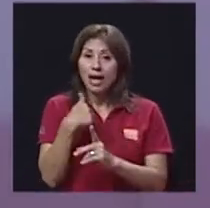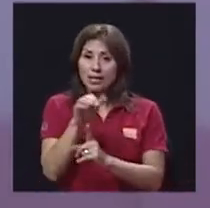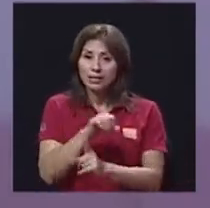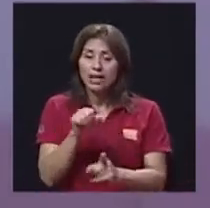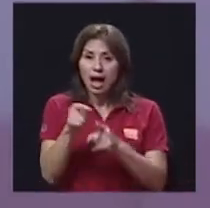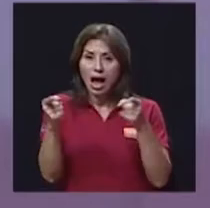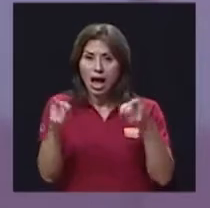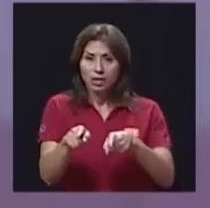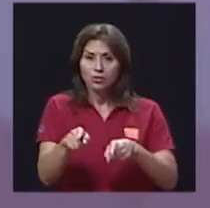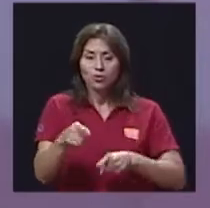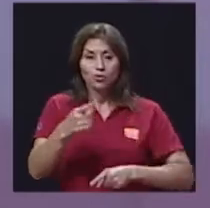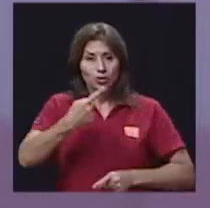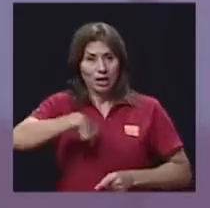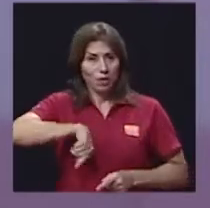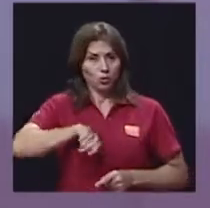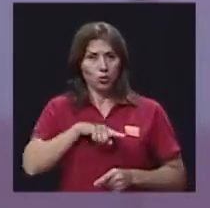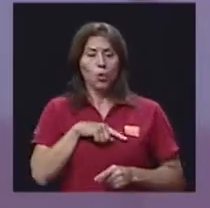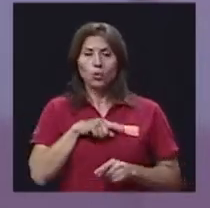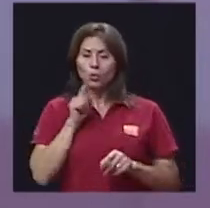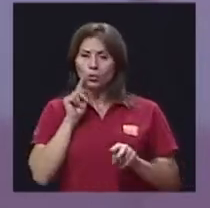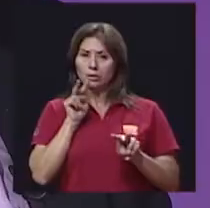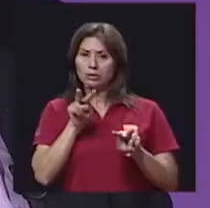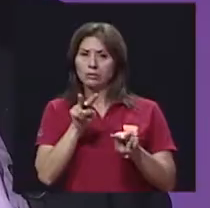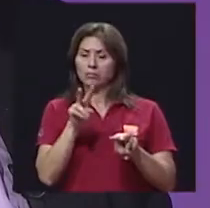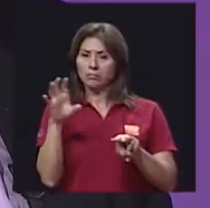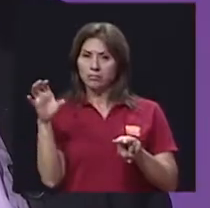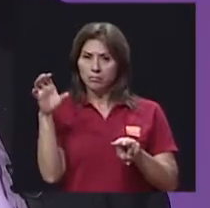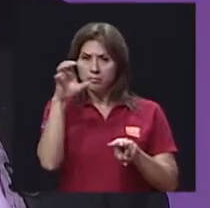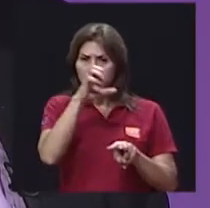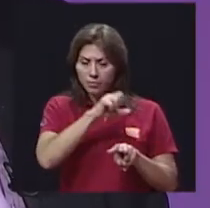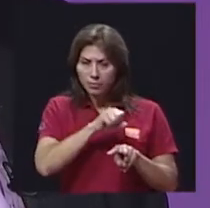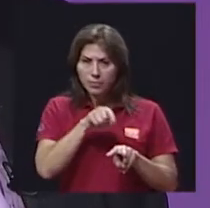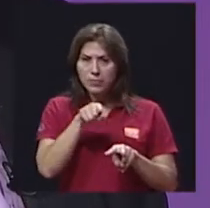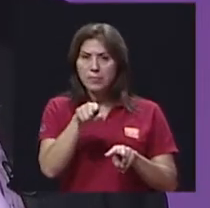pues, nosotros como juzgadores podemos visualizar